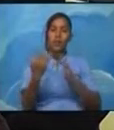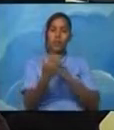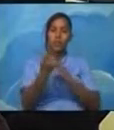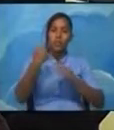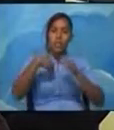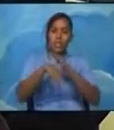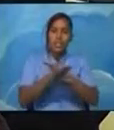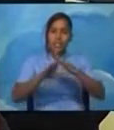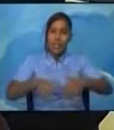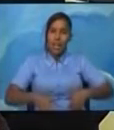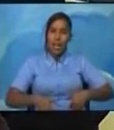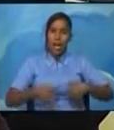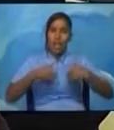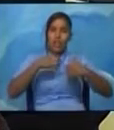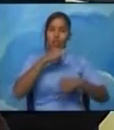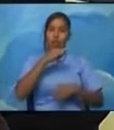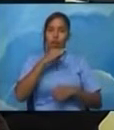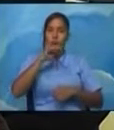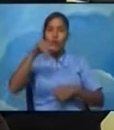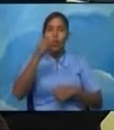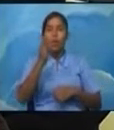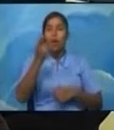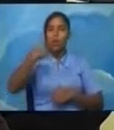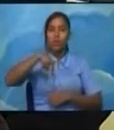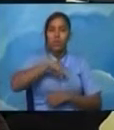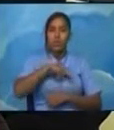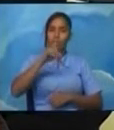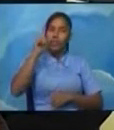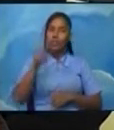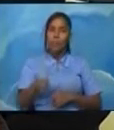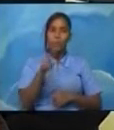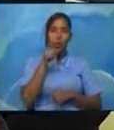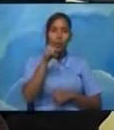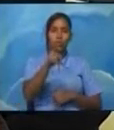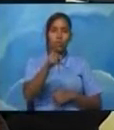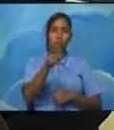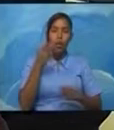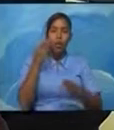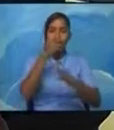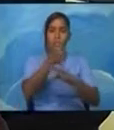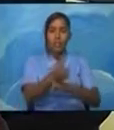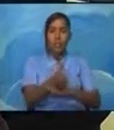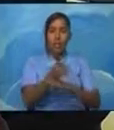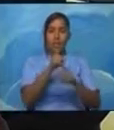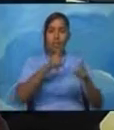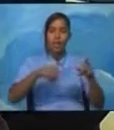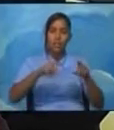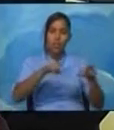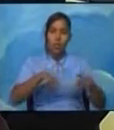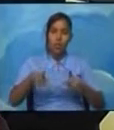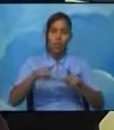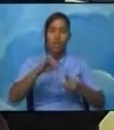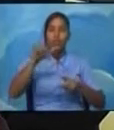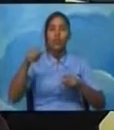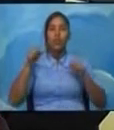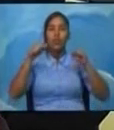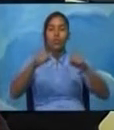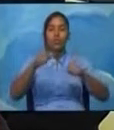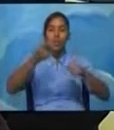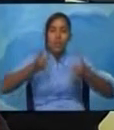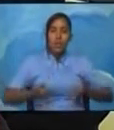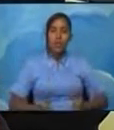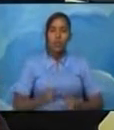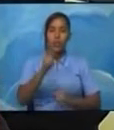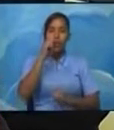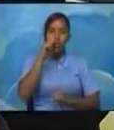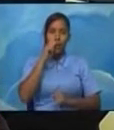se airó Jehová por vosotros, y me dijo: tampoco tú entrarás allá. Josué, hijo de Nun,